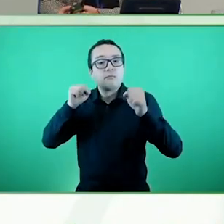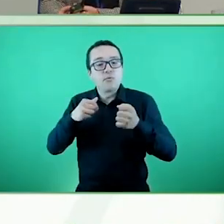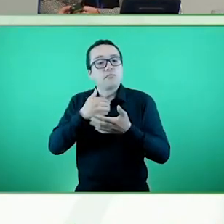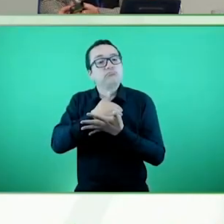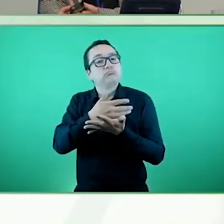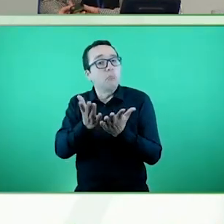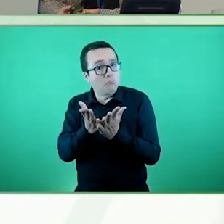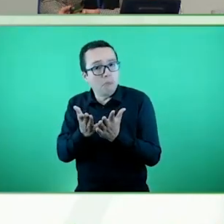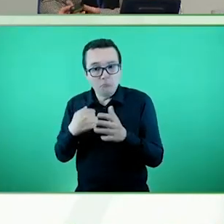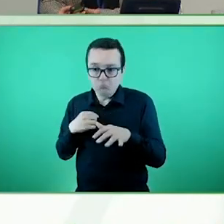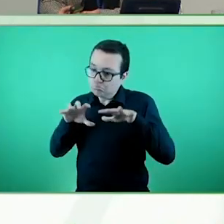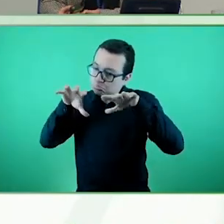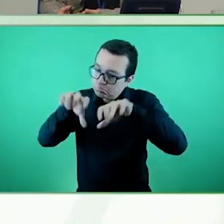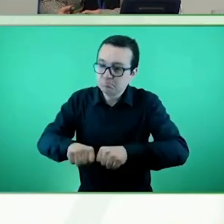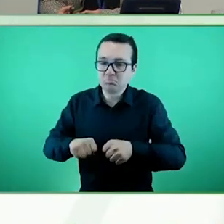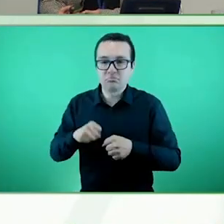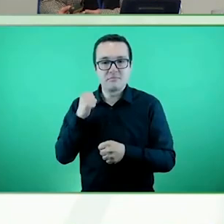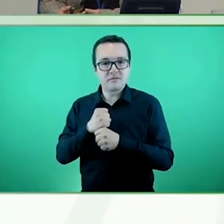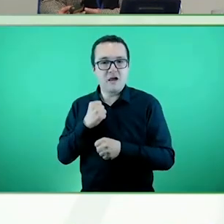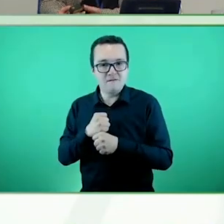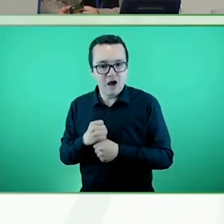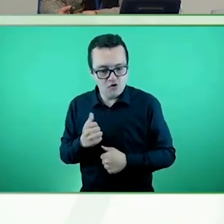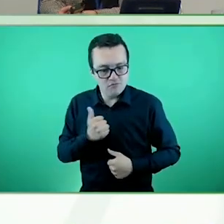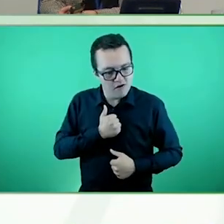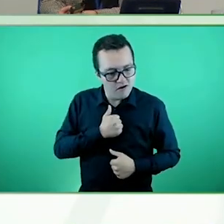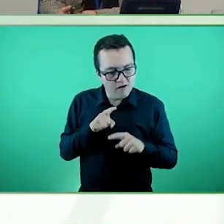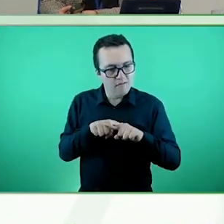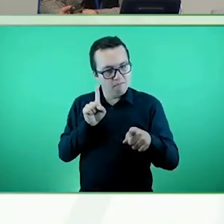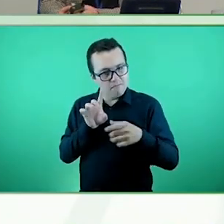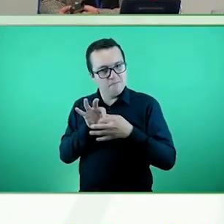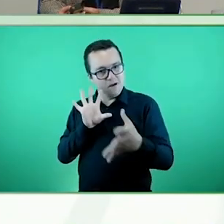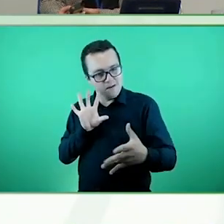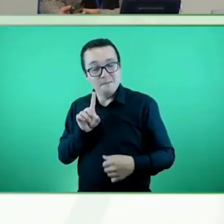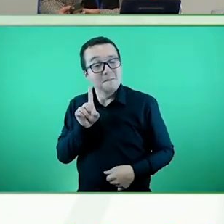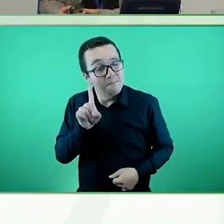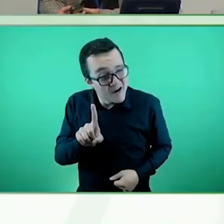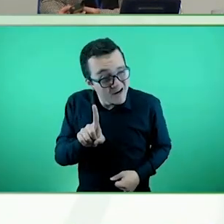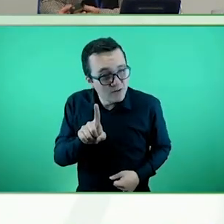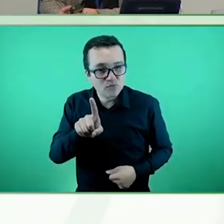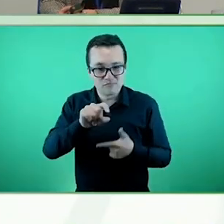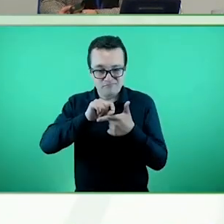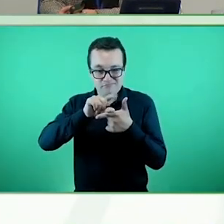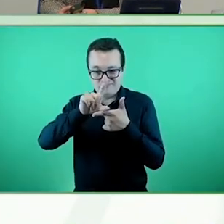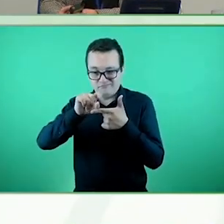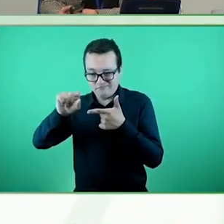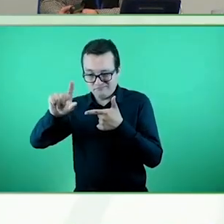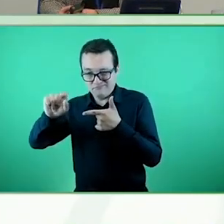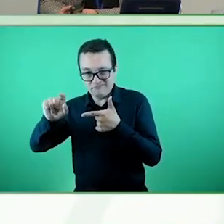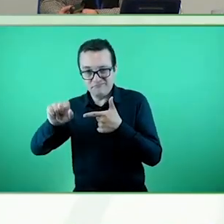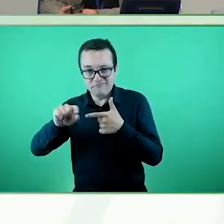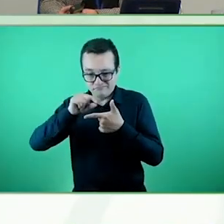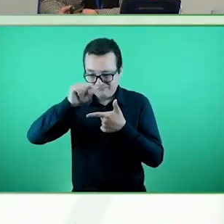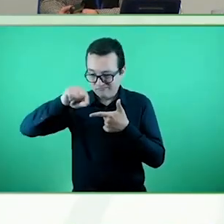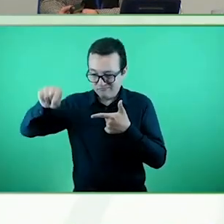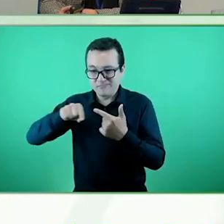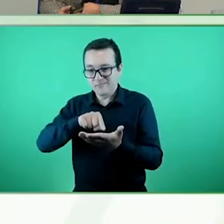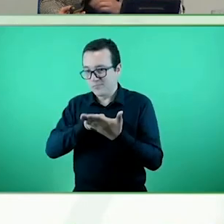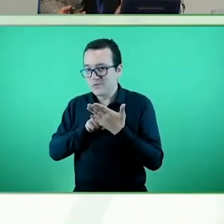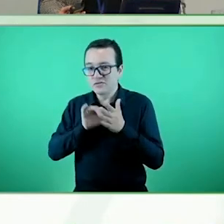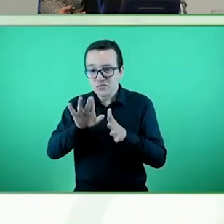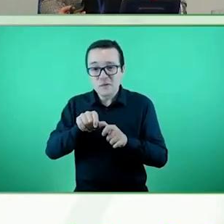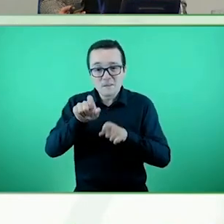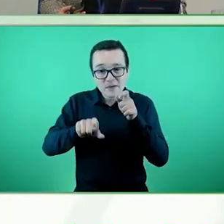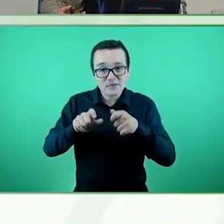muy interesante, y sin embargo las estadísticas nos demuestran también que la tasa de emprendimiento de personas con discapacidad también es bastante inferior a la